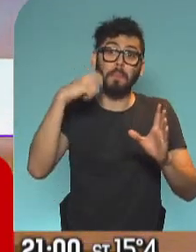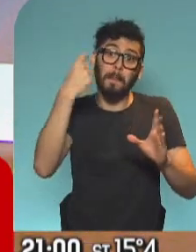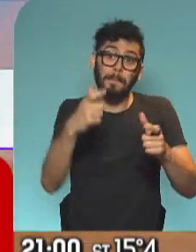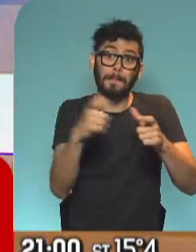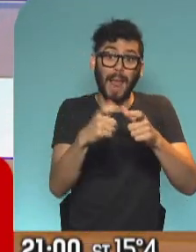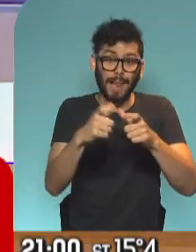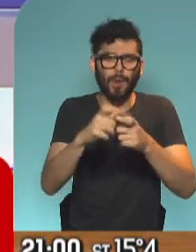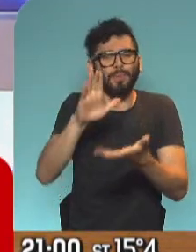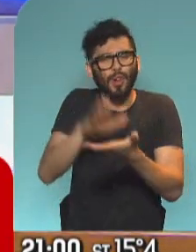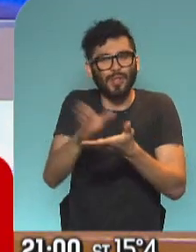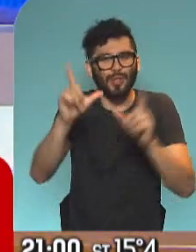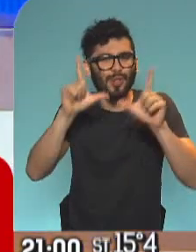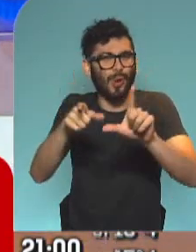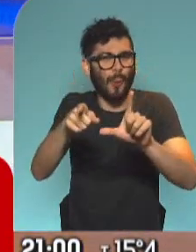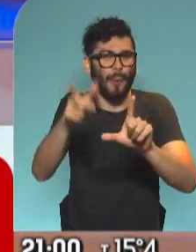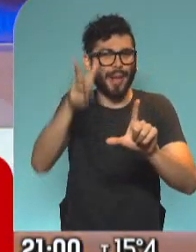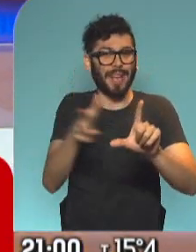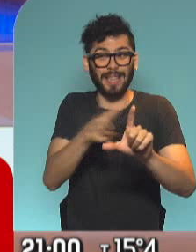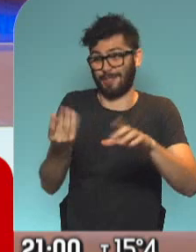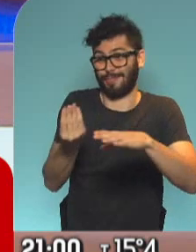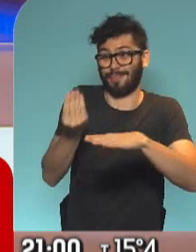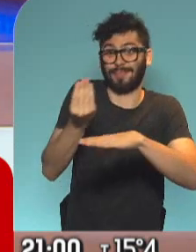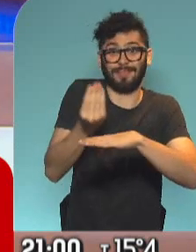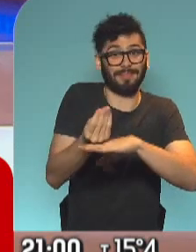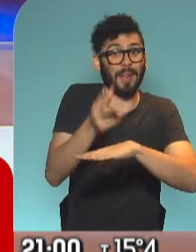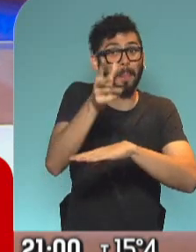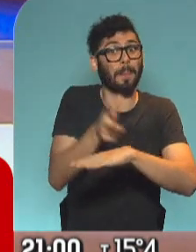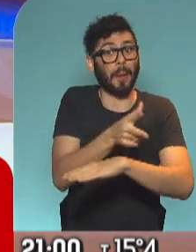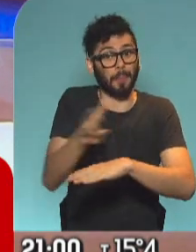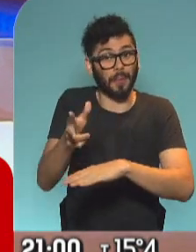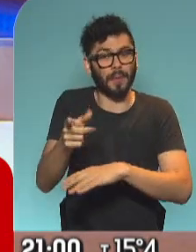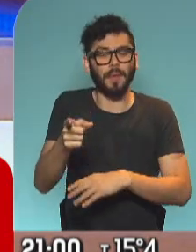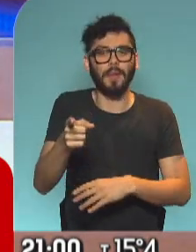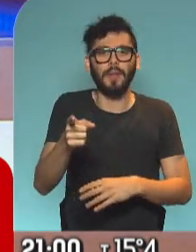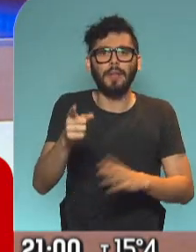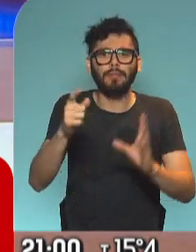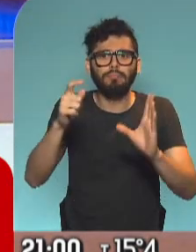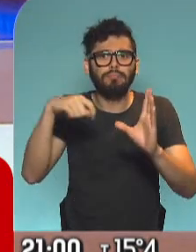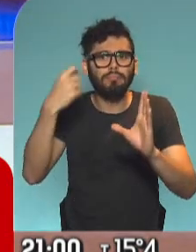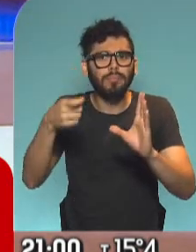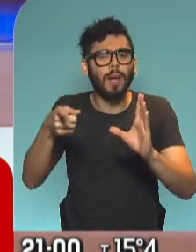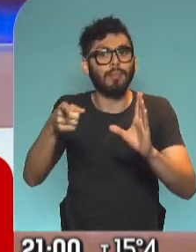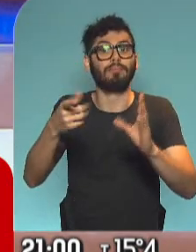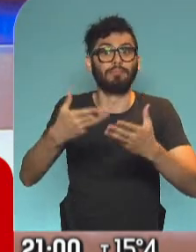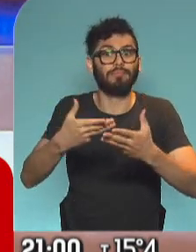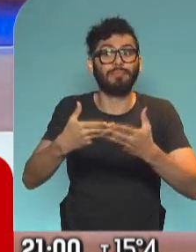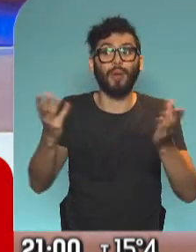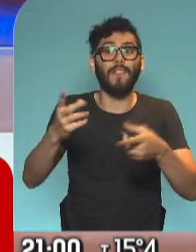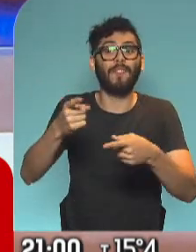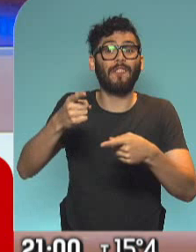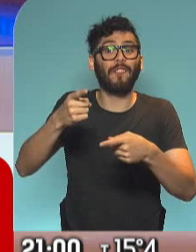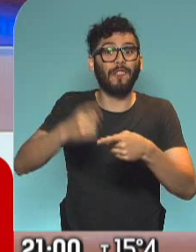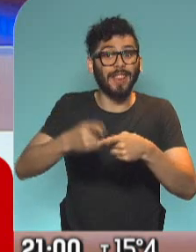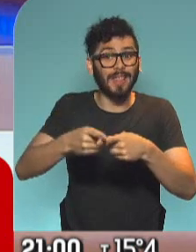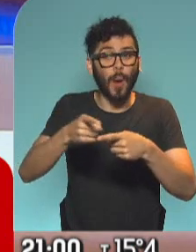sobre él y su llegada como el Papa, como el sumo pontífice, y fue en la presentación del Festival de